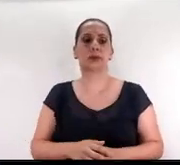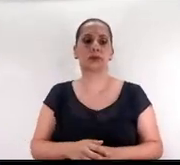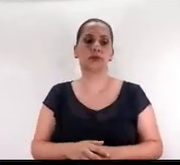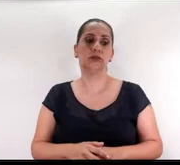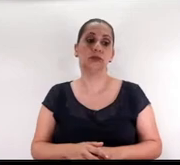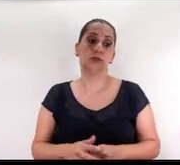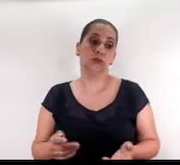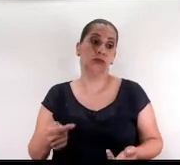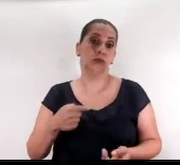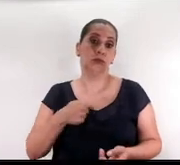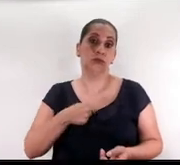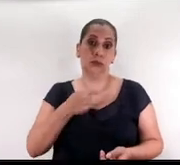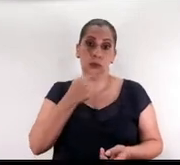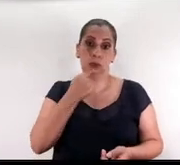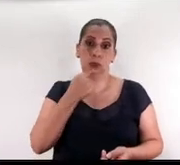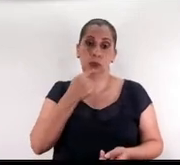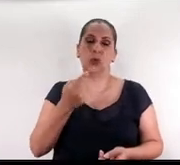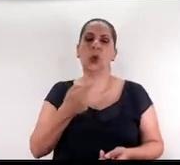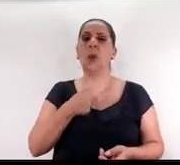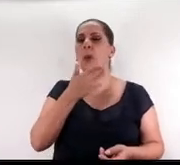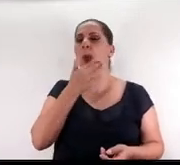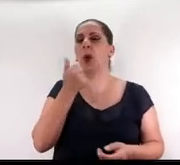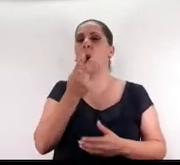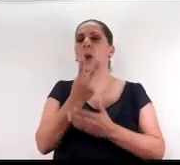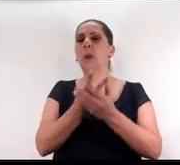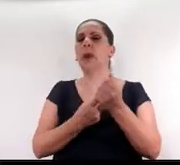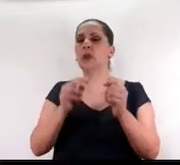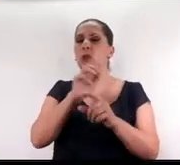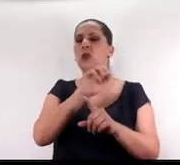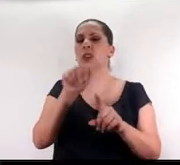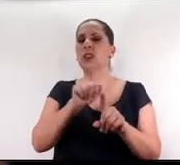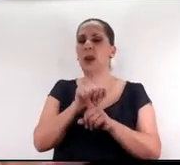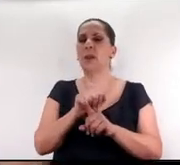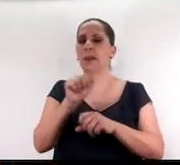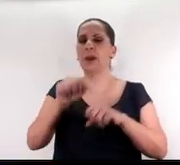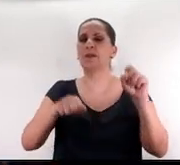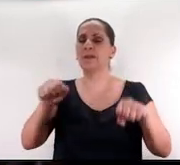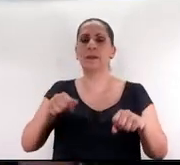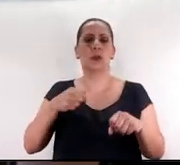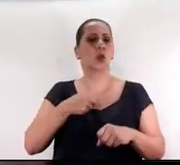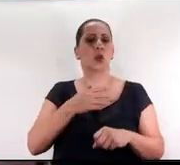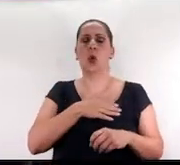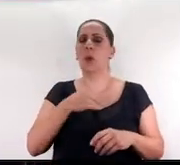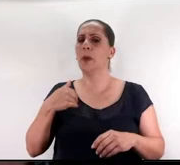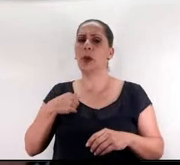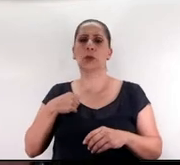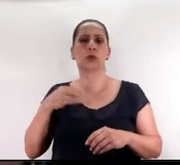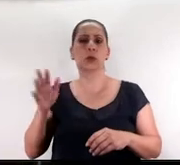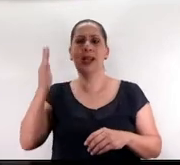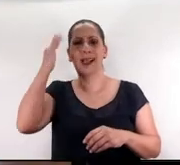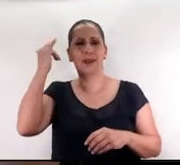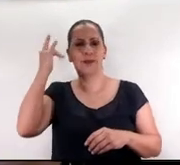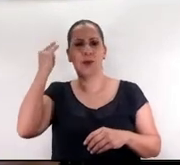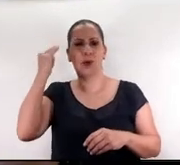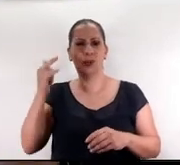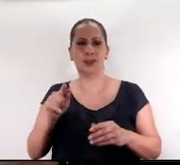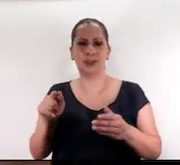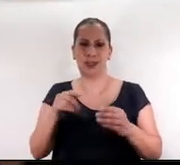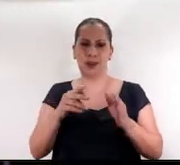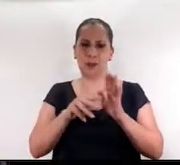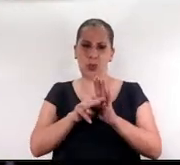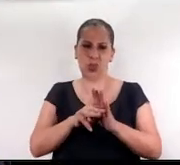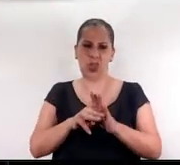decanto, yo me decanto por un sistema mixto. No me gusta ni el modelo de California, que es excesivo en los planes